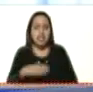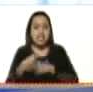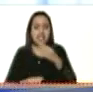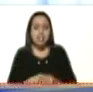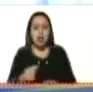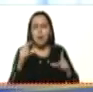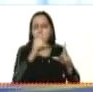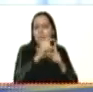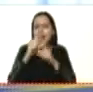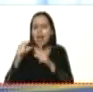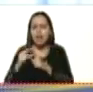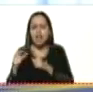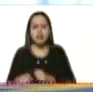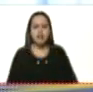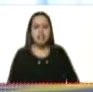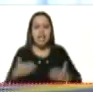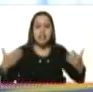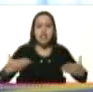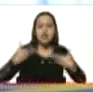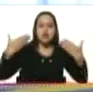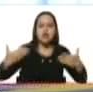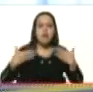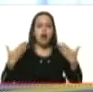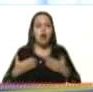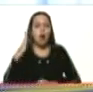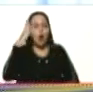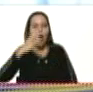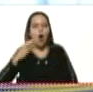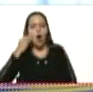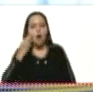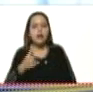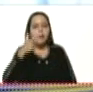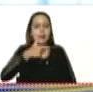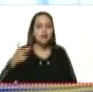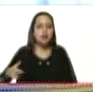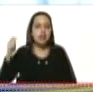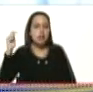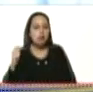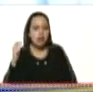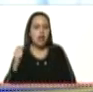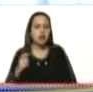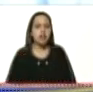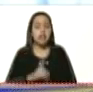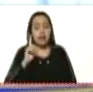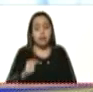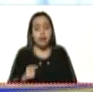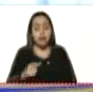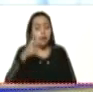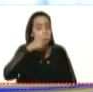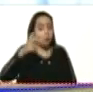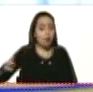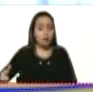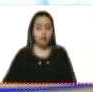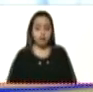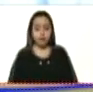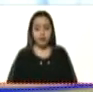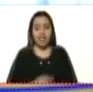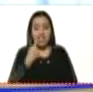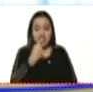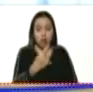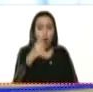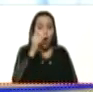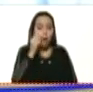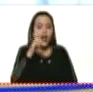entusiasmaron a aquellos nobles legisladores y patriotas. Dijo Rocio: que nuestras